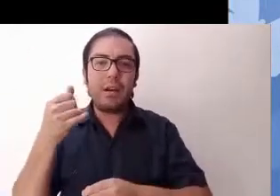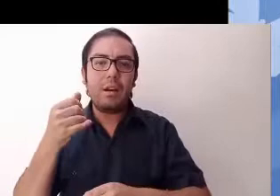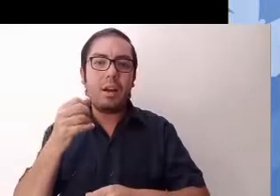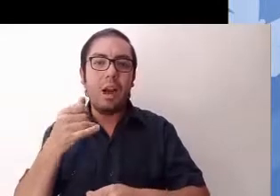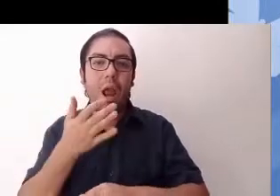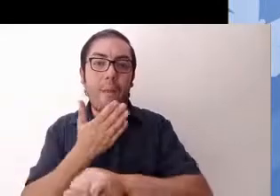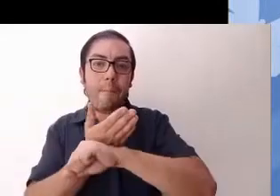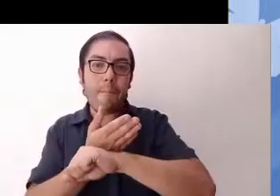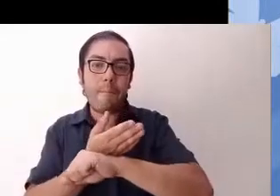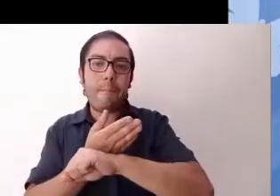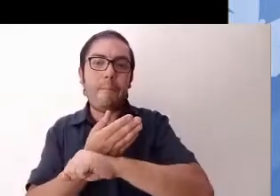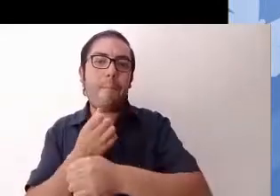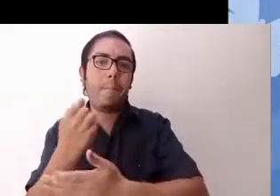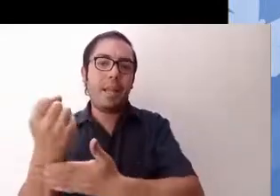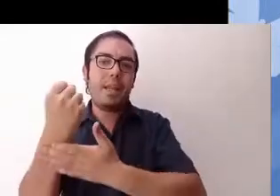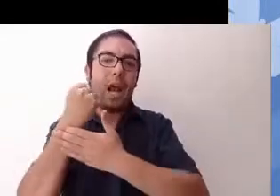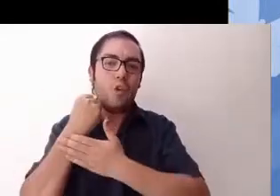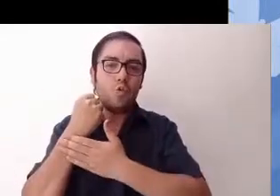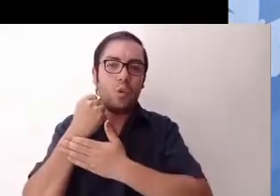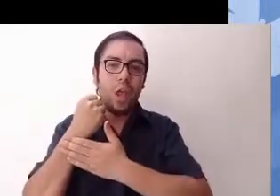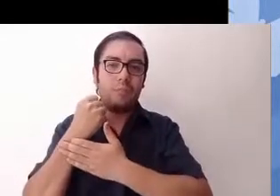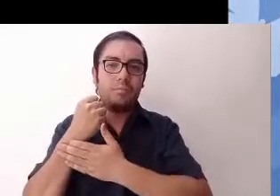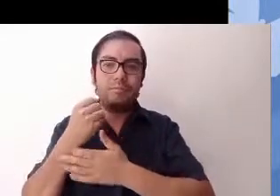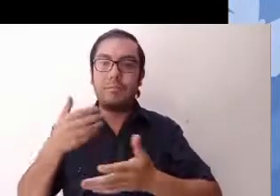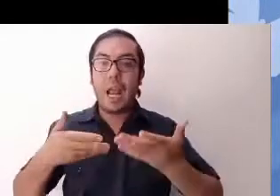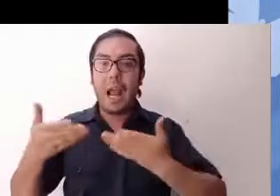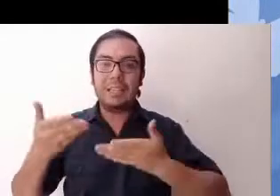súper importante.